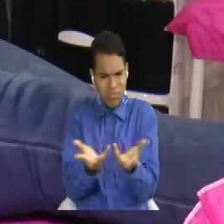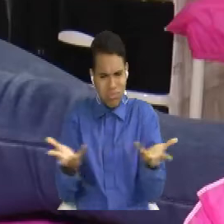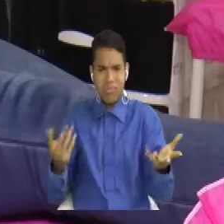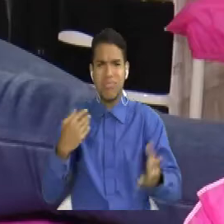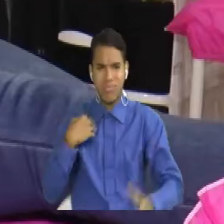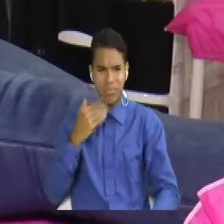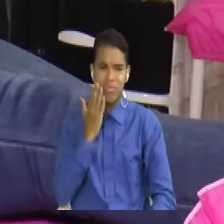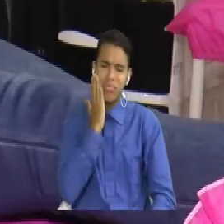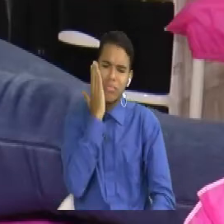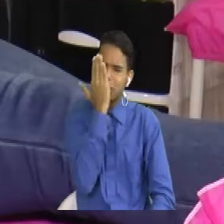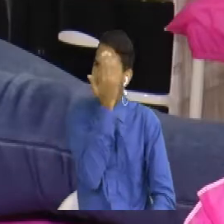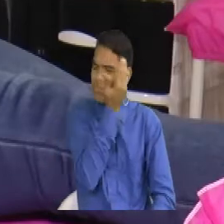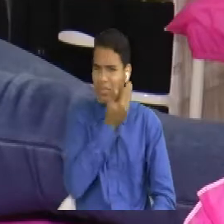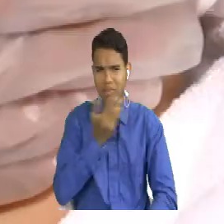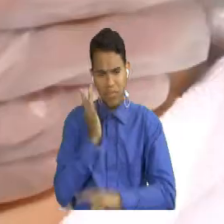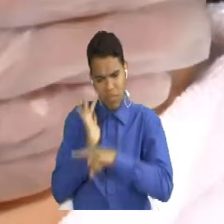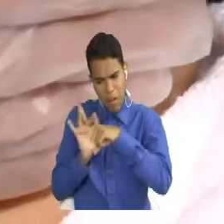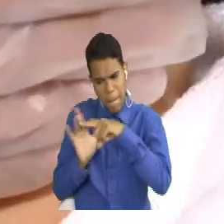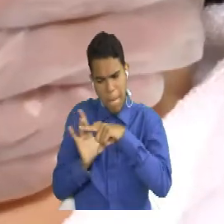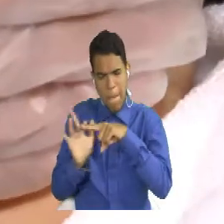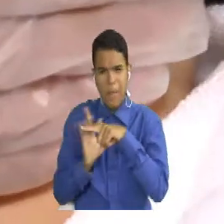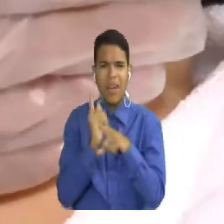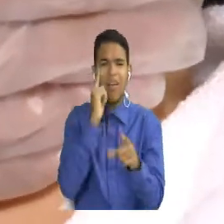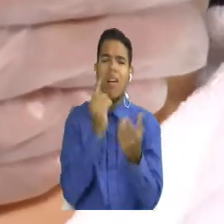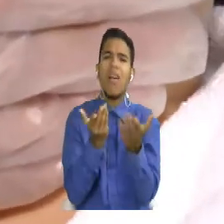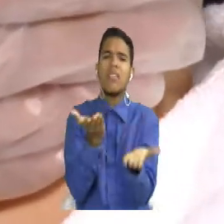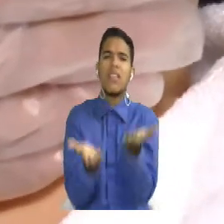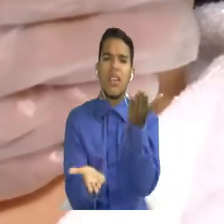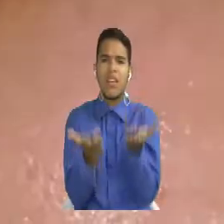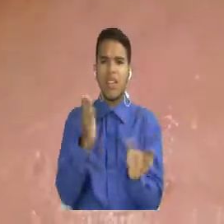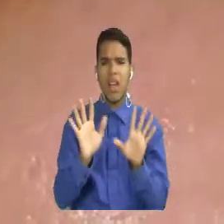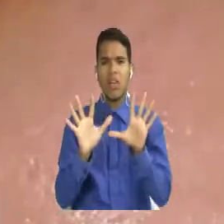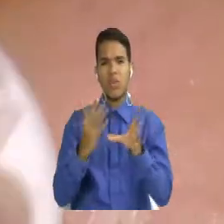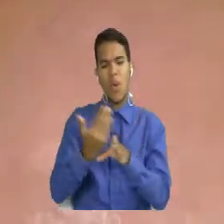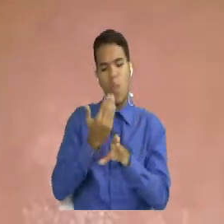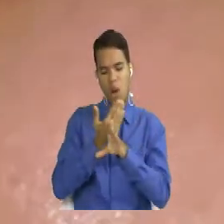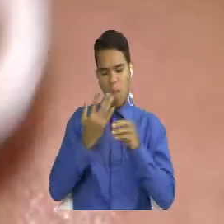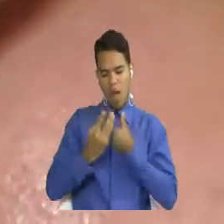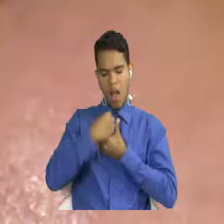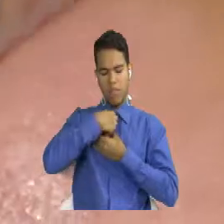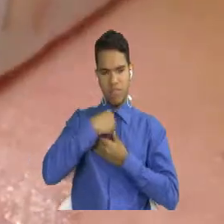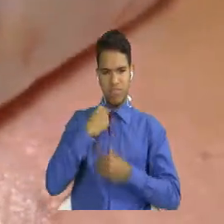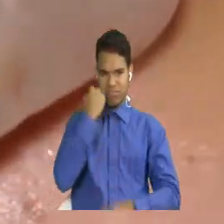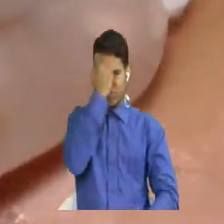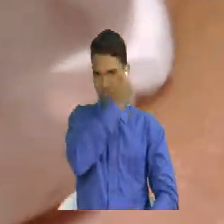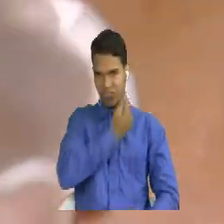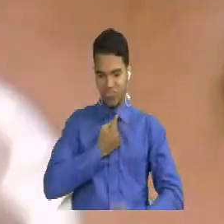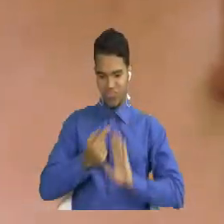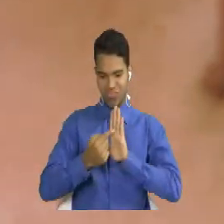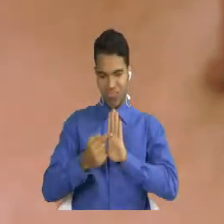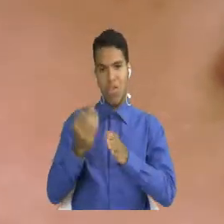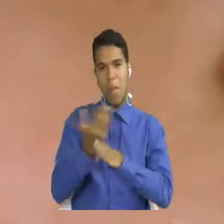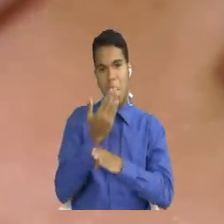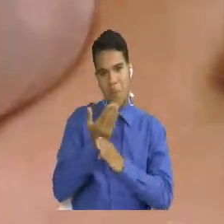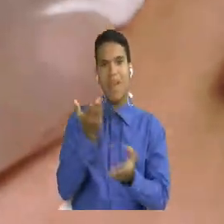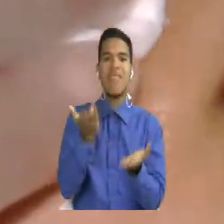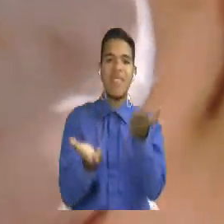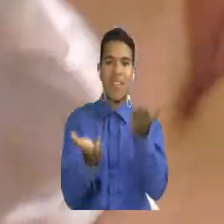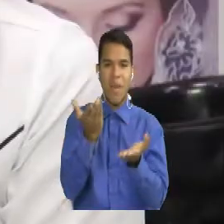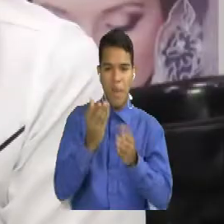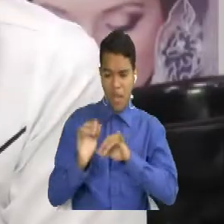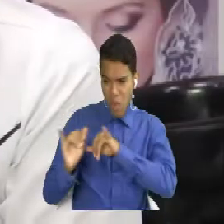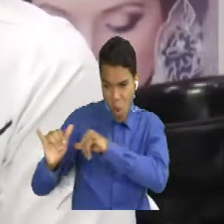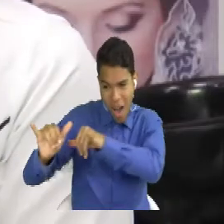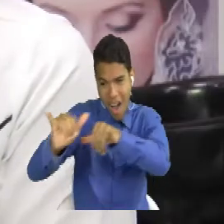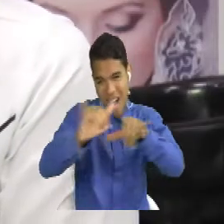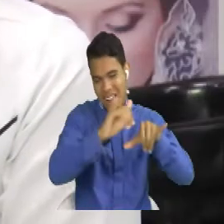realizar. Eso todo va dependiendo del problema que traiga la persona, que presente su piel y lo que quiera trabajar.